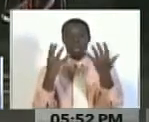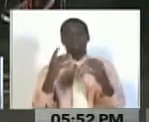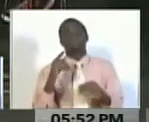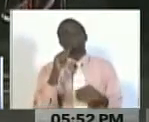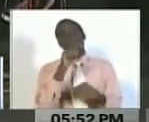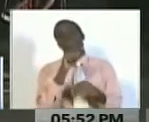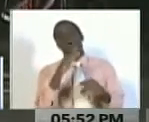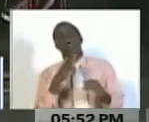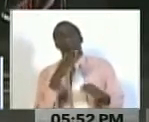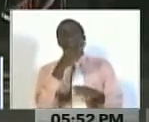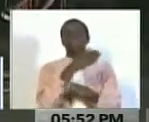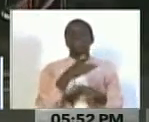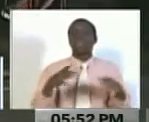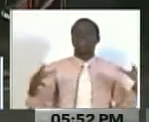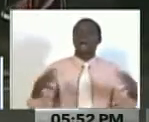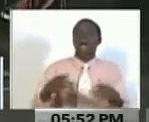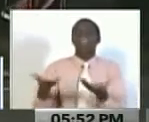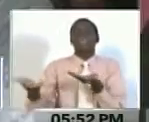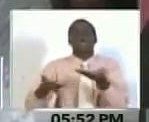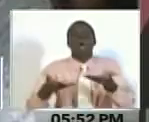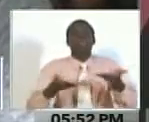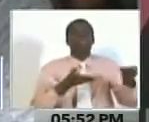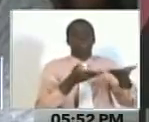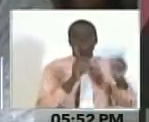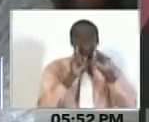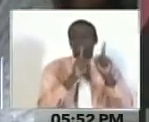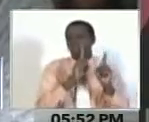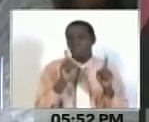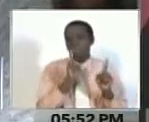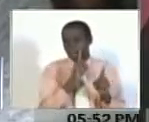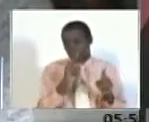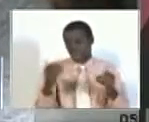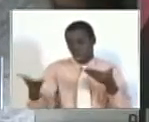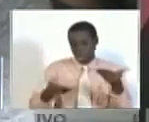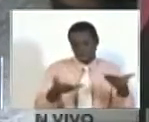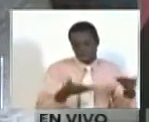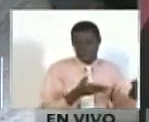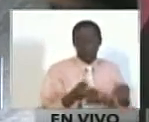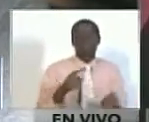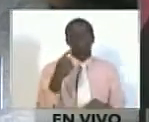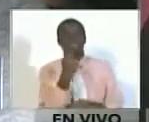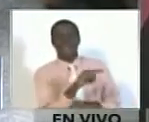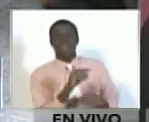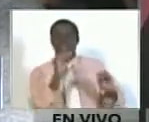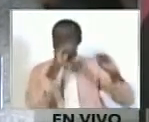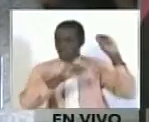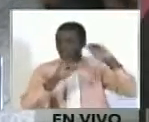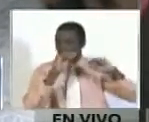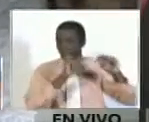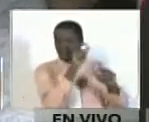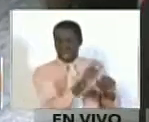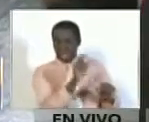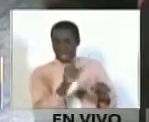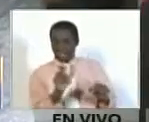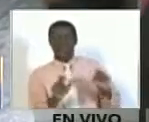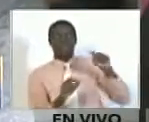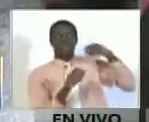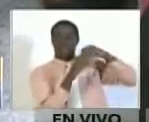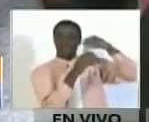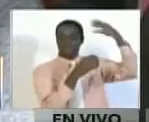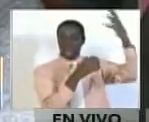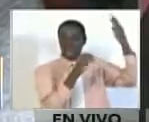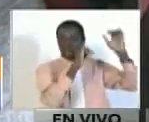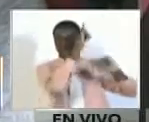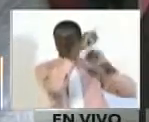las rondas de negocios. Estuvimos entrevistándonos con distintos programadores, tanto nacionales como internacionales,